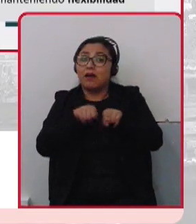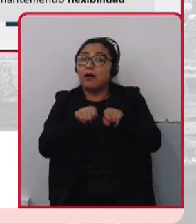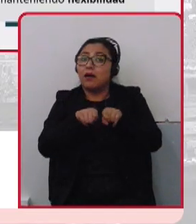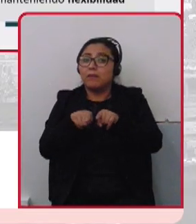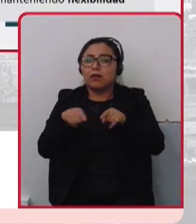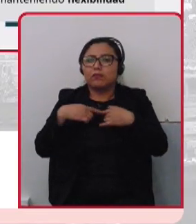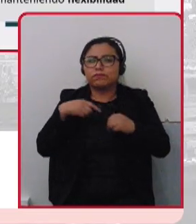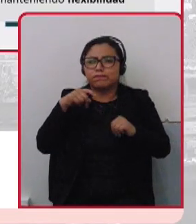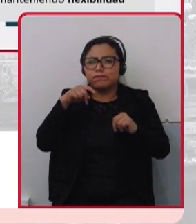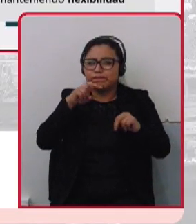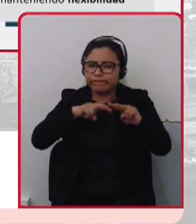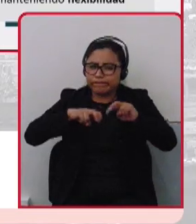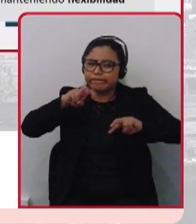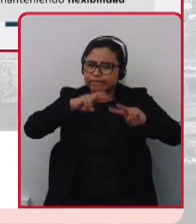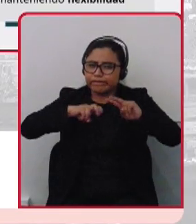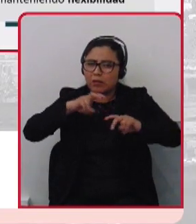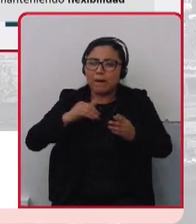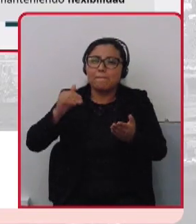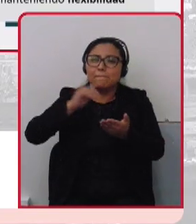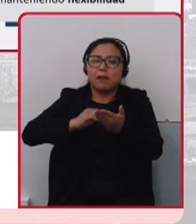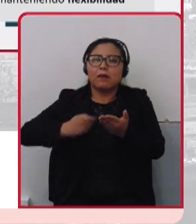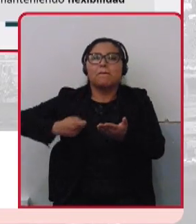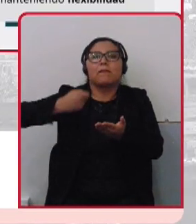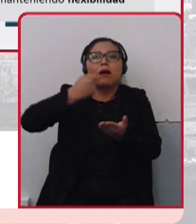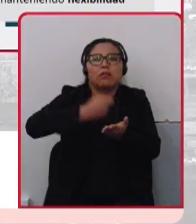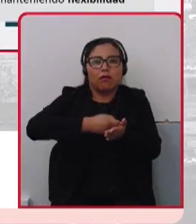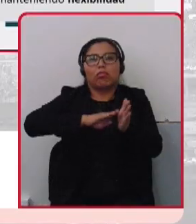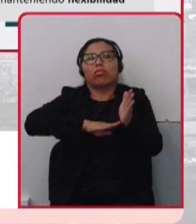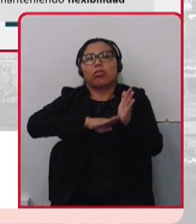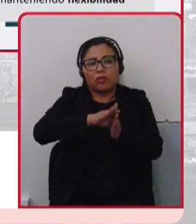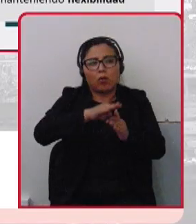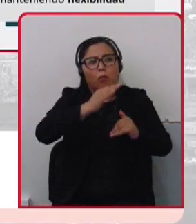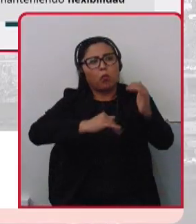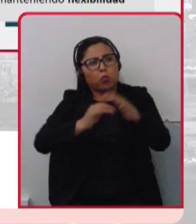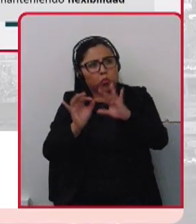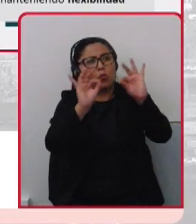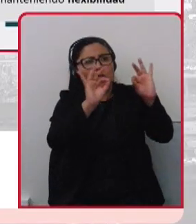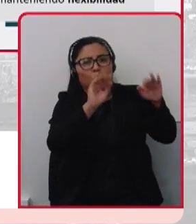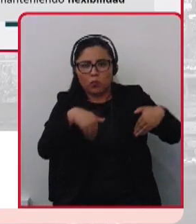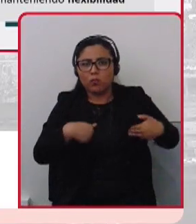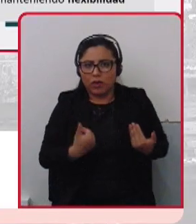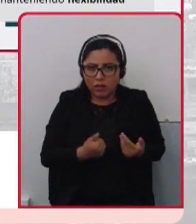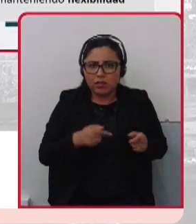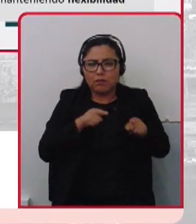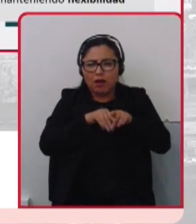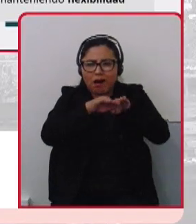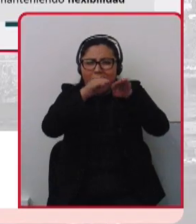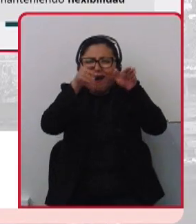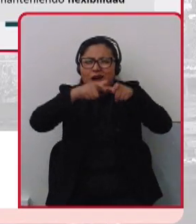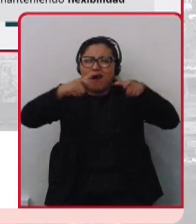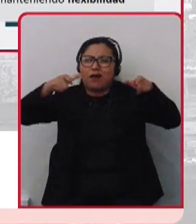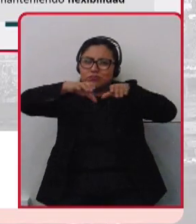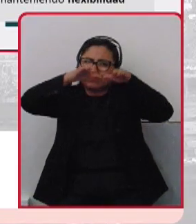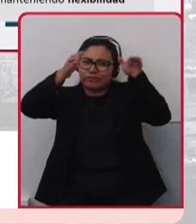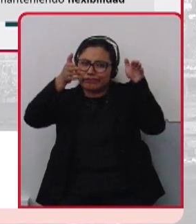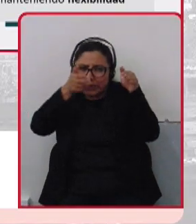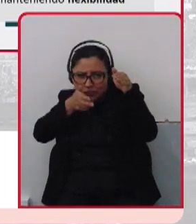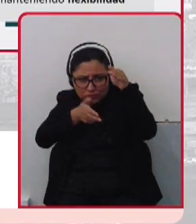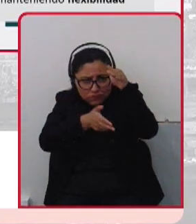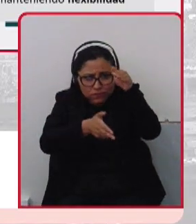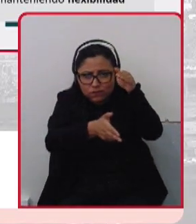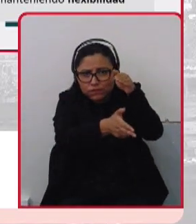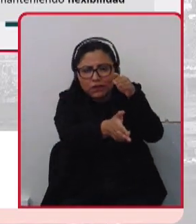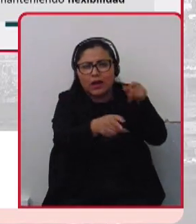Asimismo, profundizar en lo que son las inversiones, desarrollo, constructibilidad y estimaciones asociadas a grandes túneles. Estos túneles han